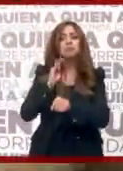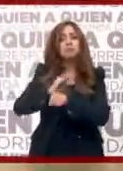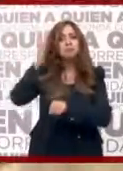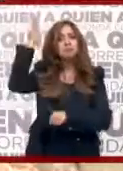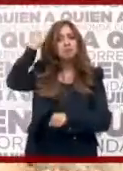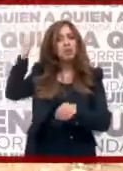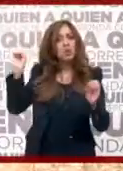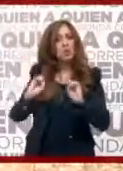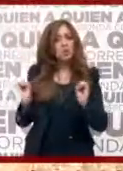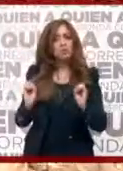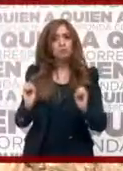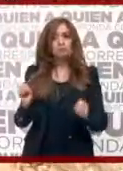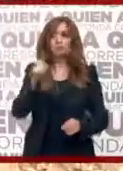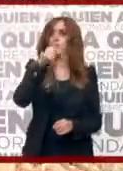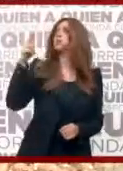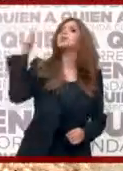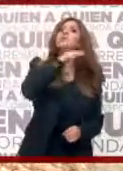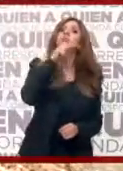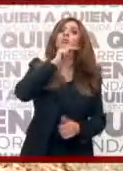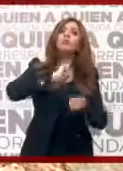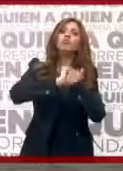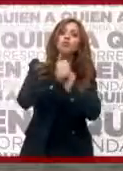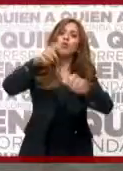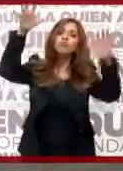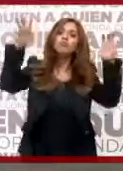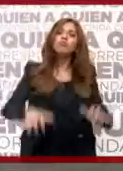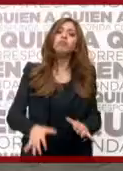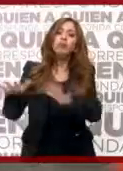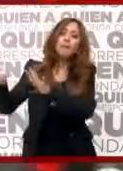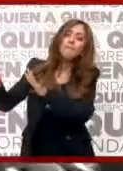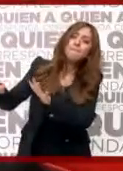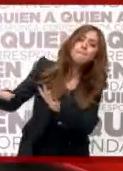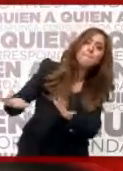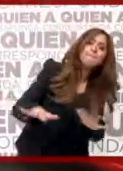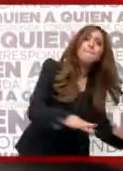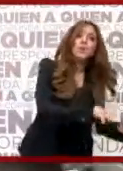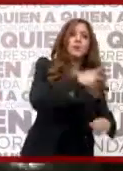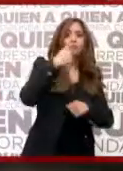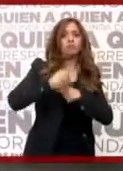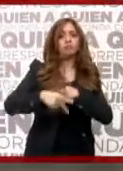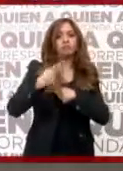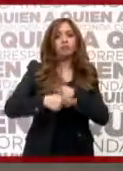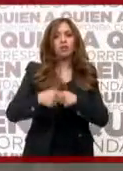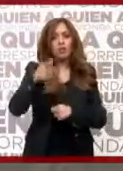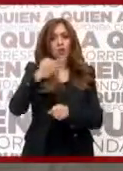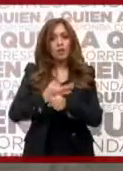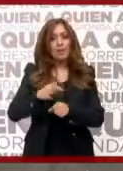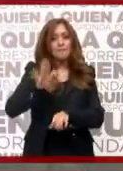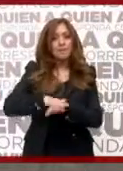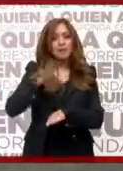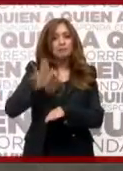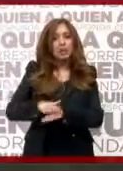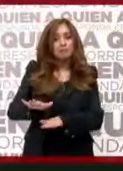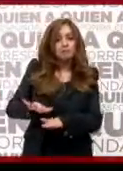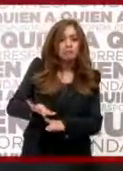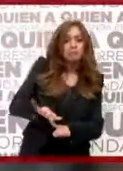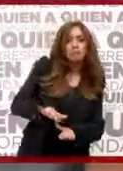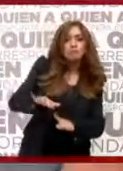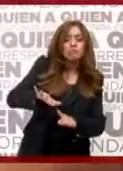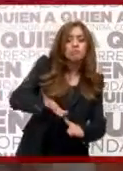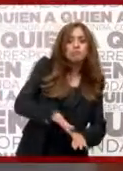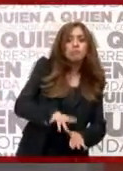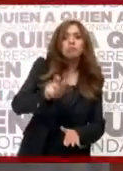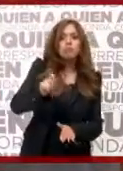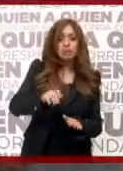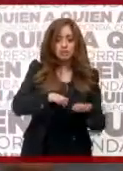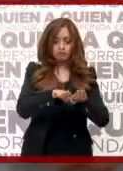Pues que le apuren, porque una fuerte lluvia se anda llevando todo esto. Ya se hundió más y más, y el